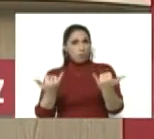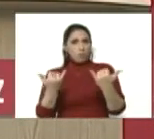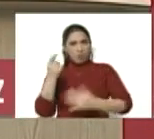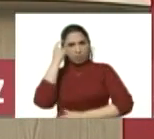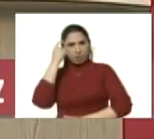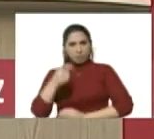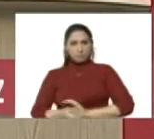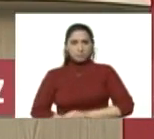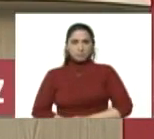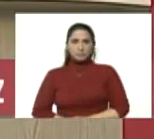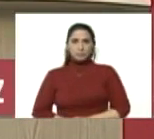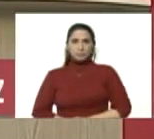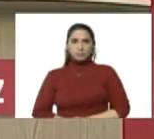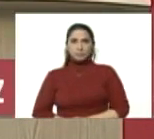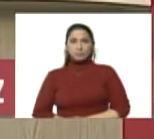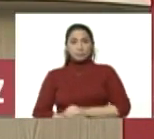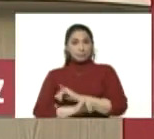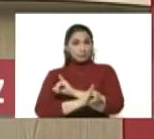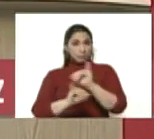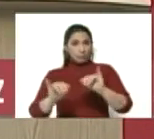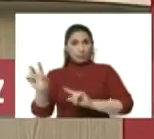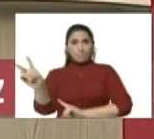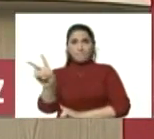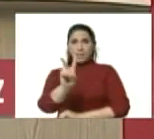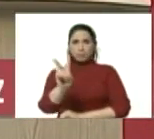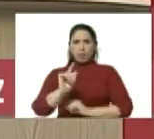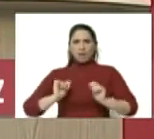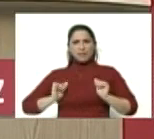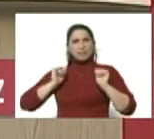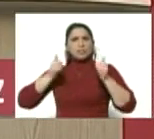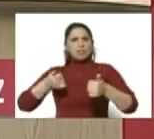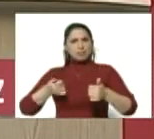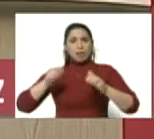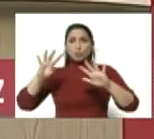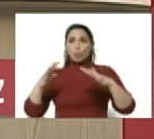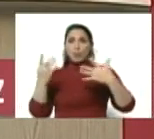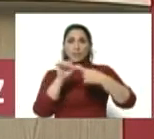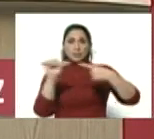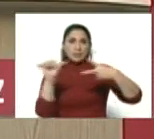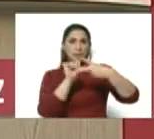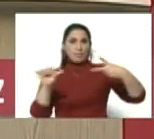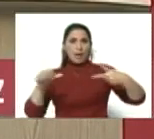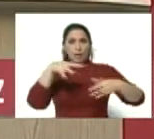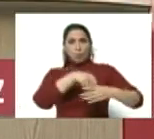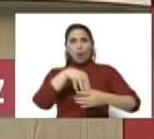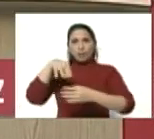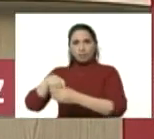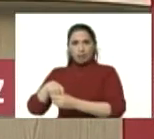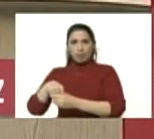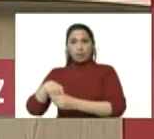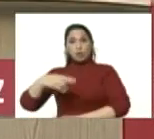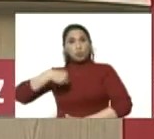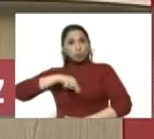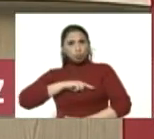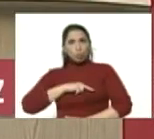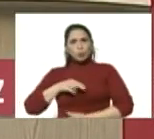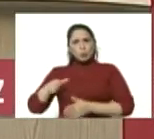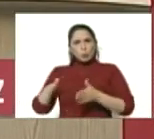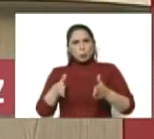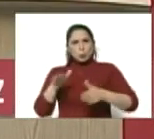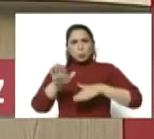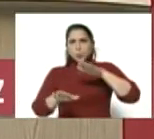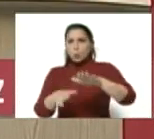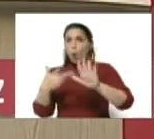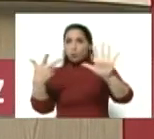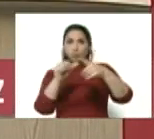de hoy. Ya en Venezuela inicia su novena semana de cuarentena. Hemos transcurrido